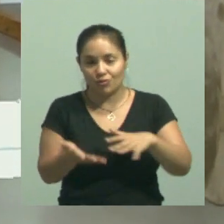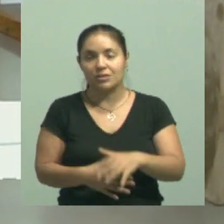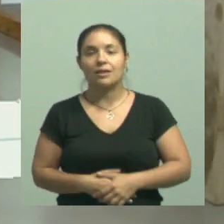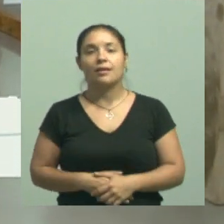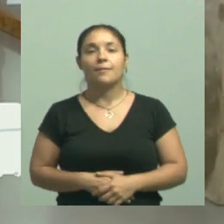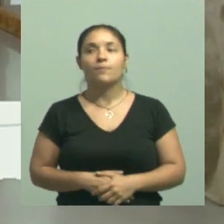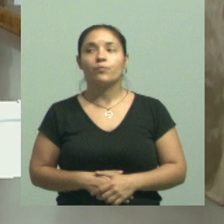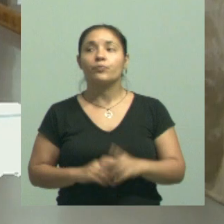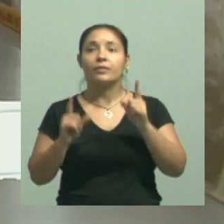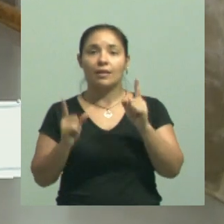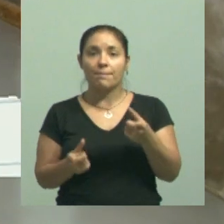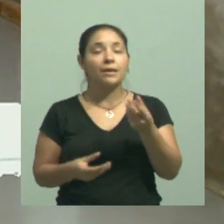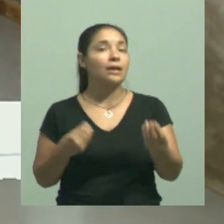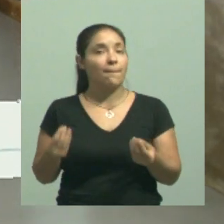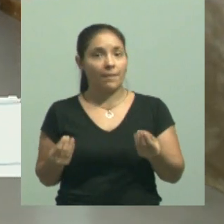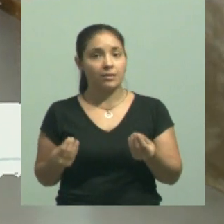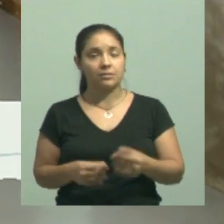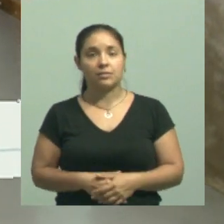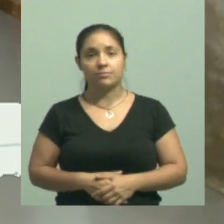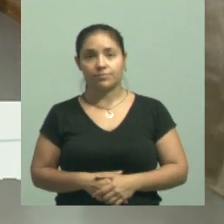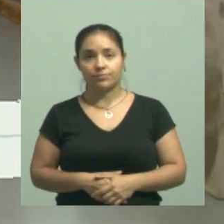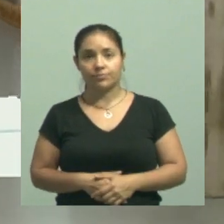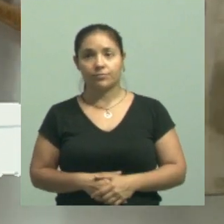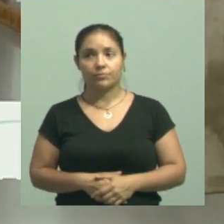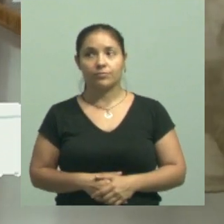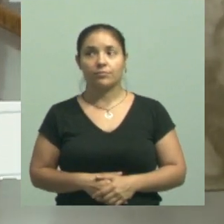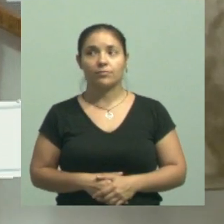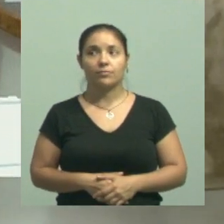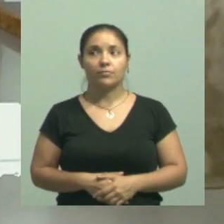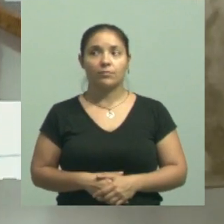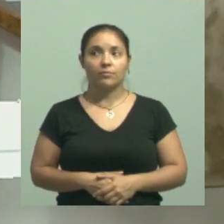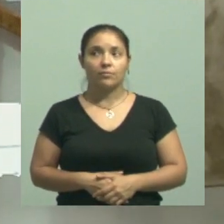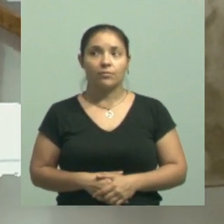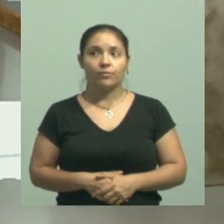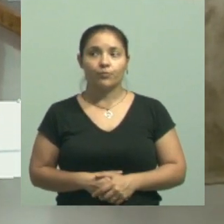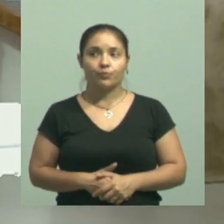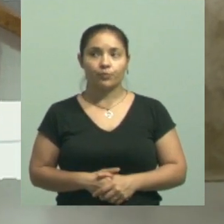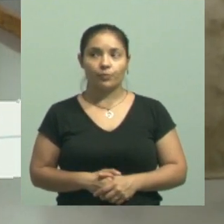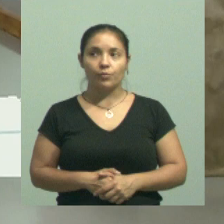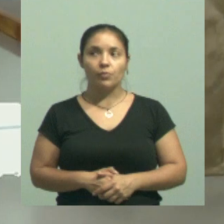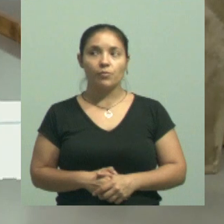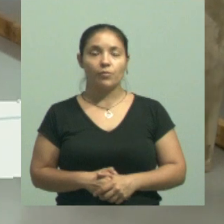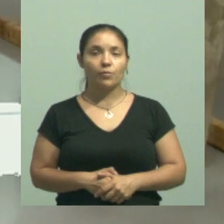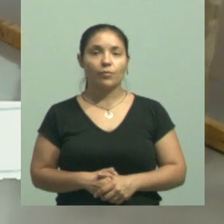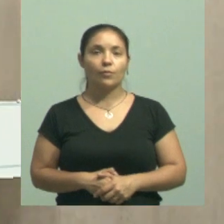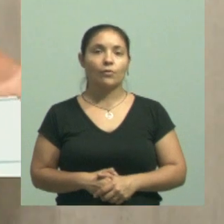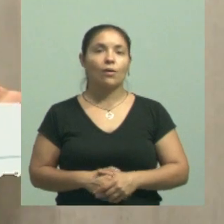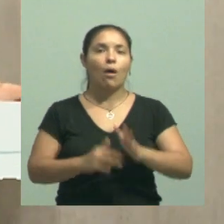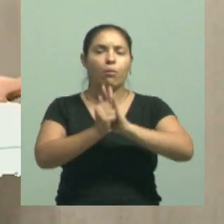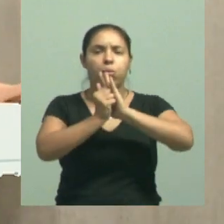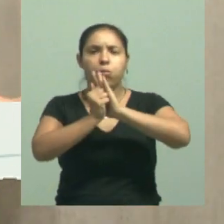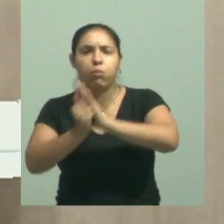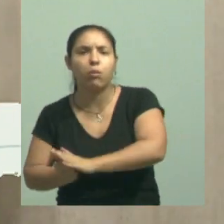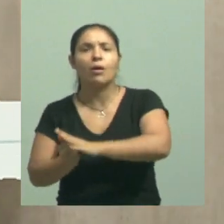Pero también sucede, no solo entre periodistas, los atropellos suceden en la misma constitución de los medios